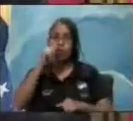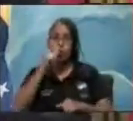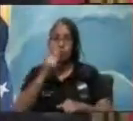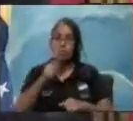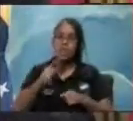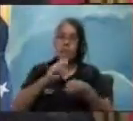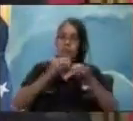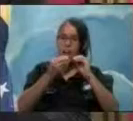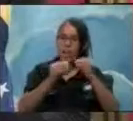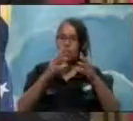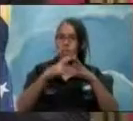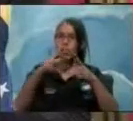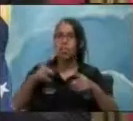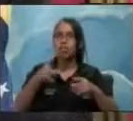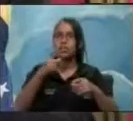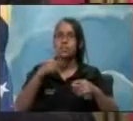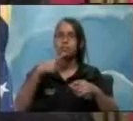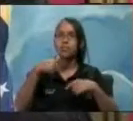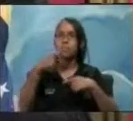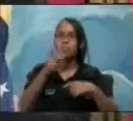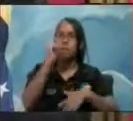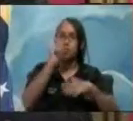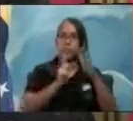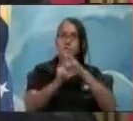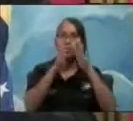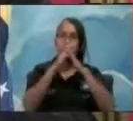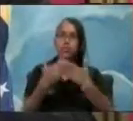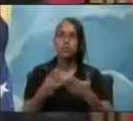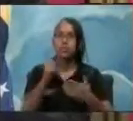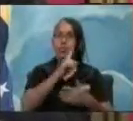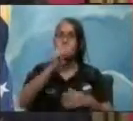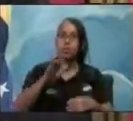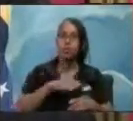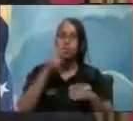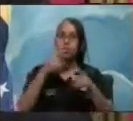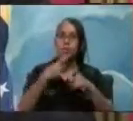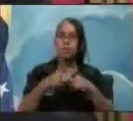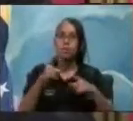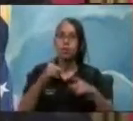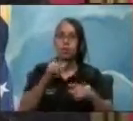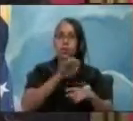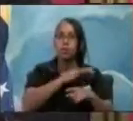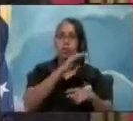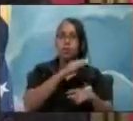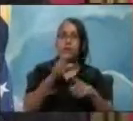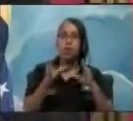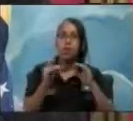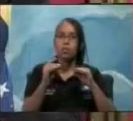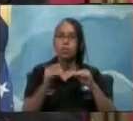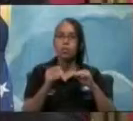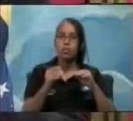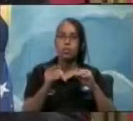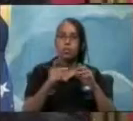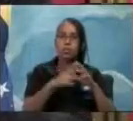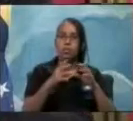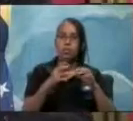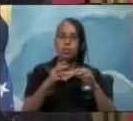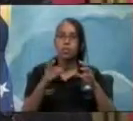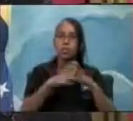resolvió entregar a Cristo. Según las profecías bíblicas, no lo pudo soltar. Pero espiritualmente hablando, resuélvase